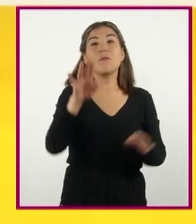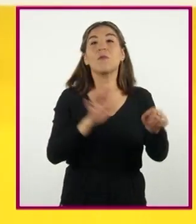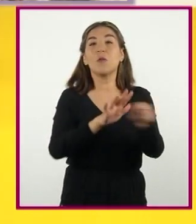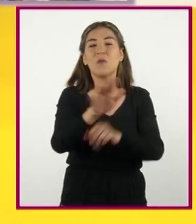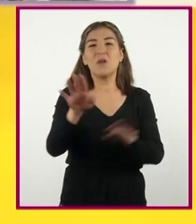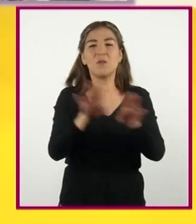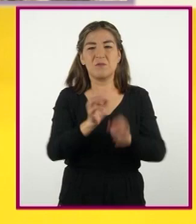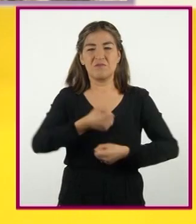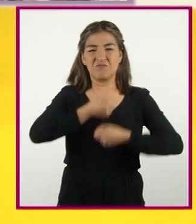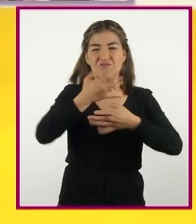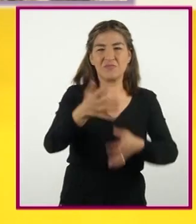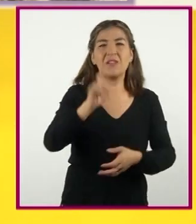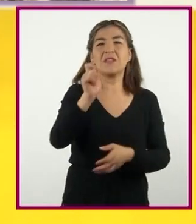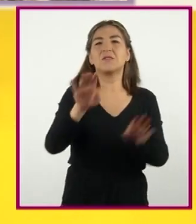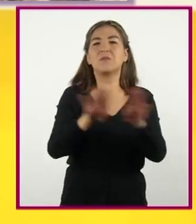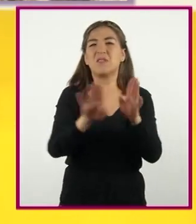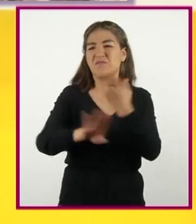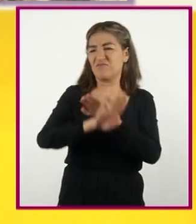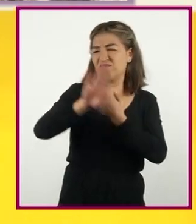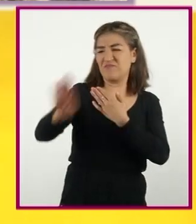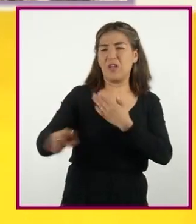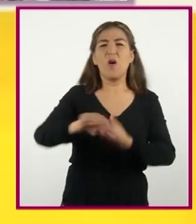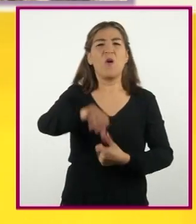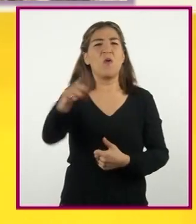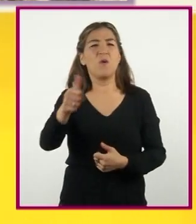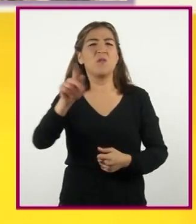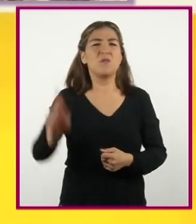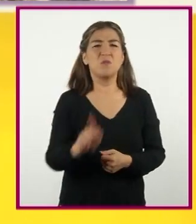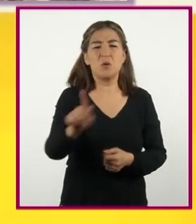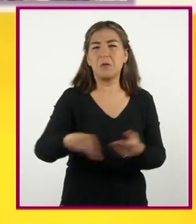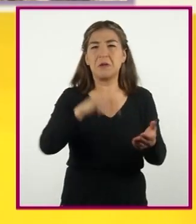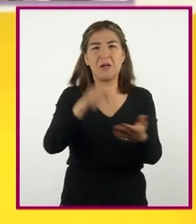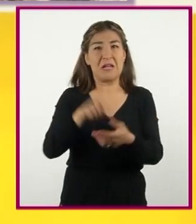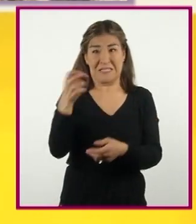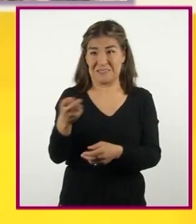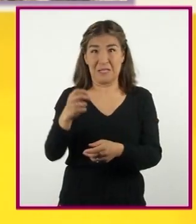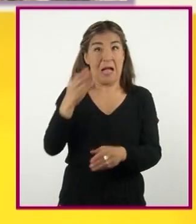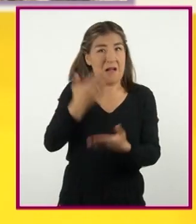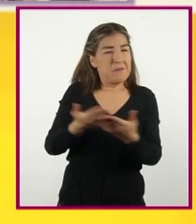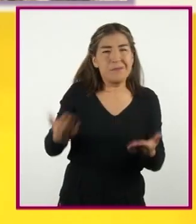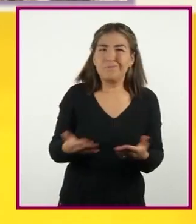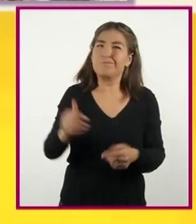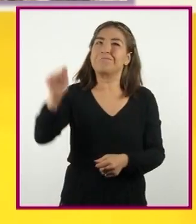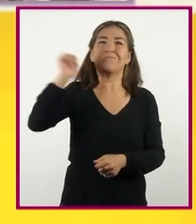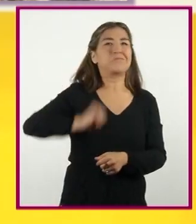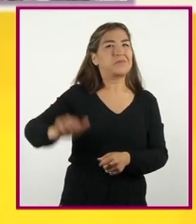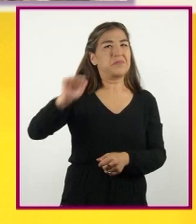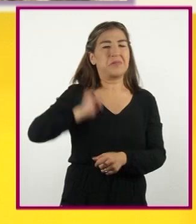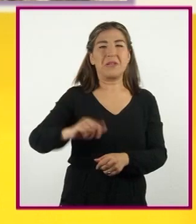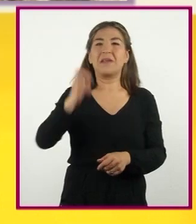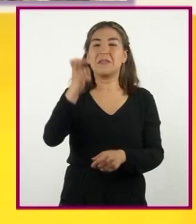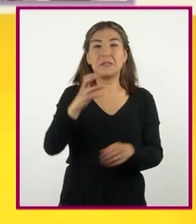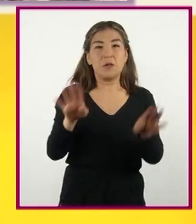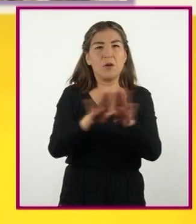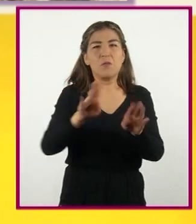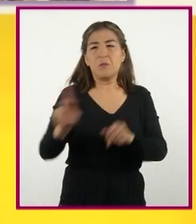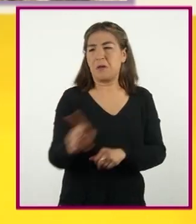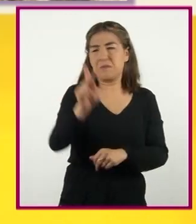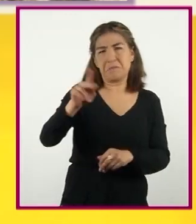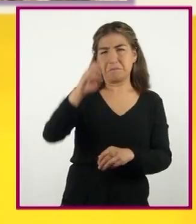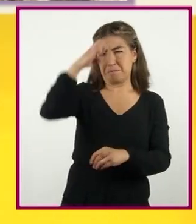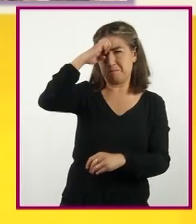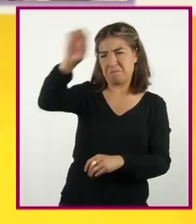de rechazo hacia otros pueblos ya se presentaban desde hace muchos siglos. Cuando los pueblos se desconocían entre